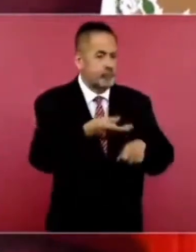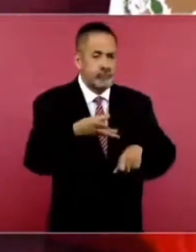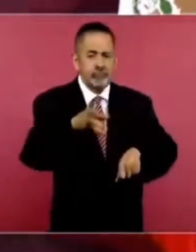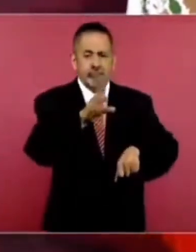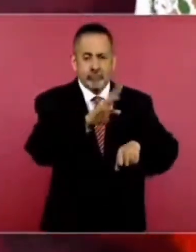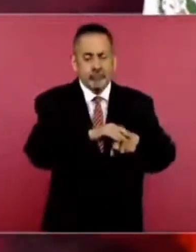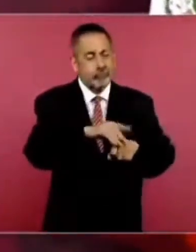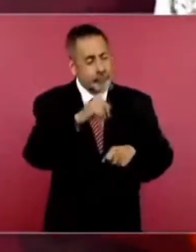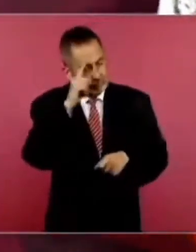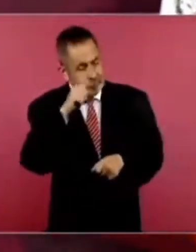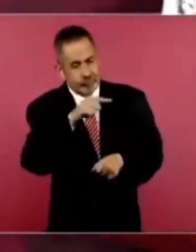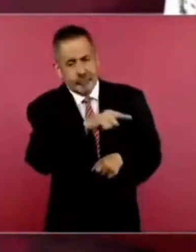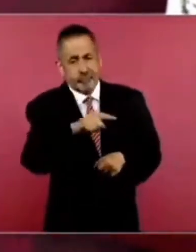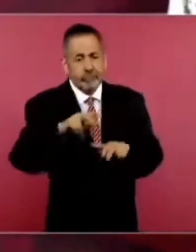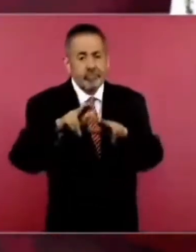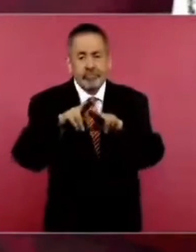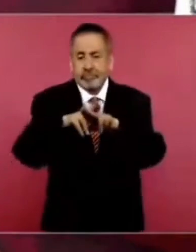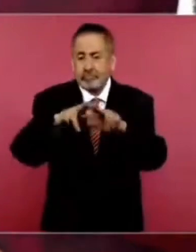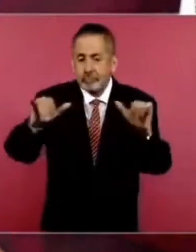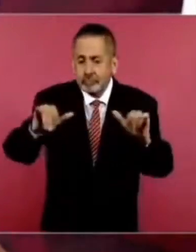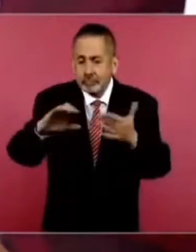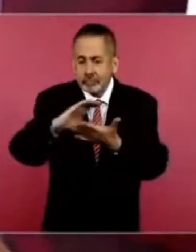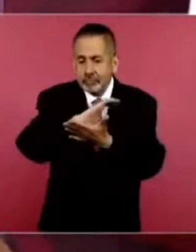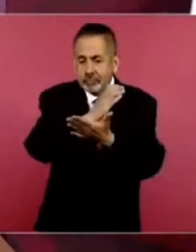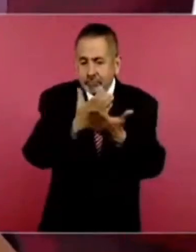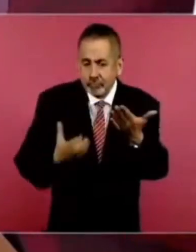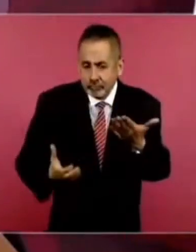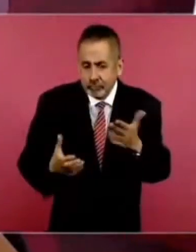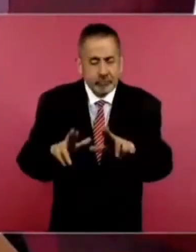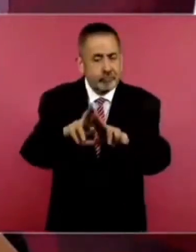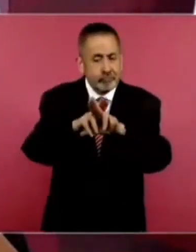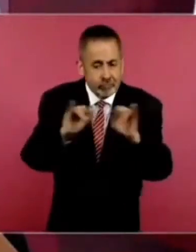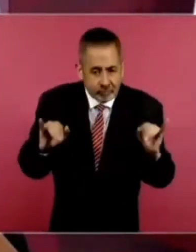concesiones ni contratos